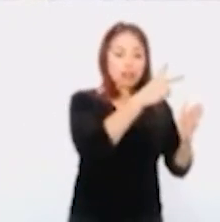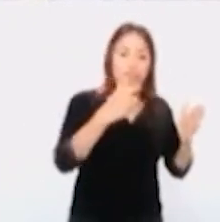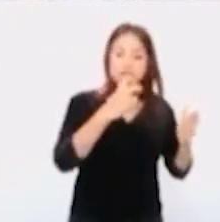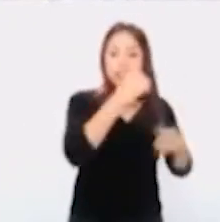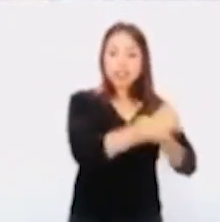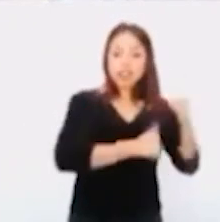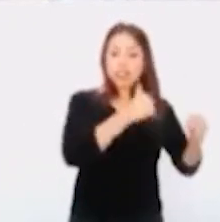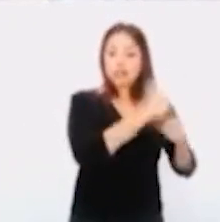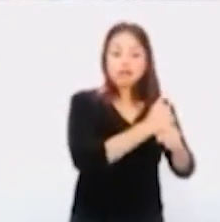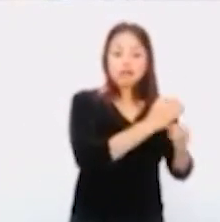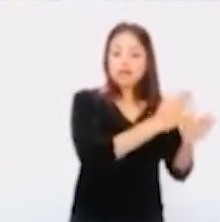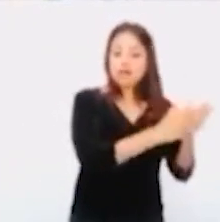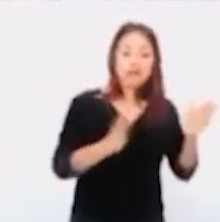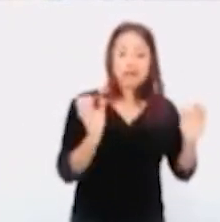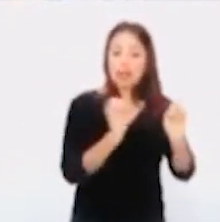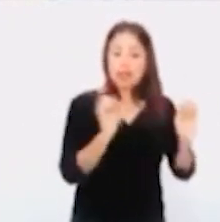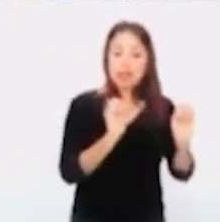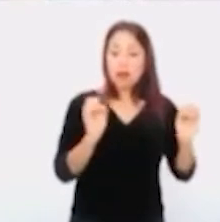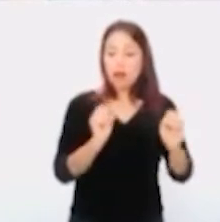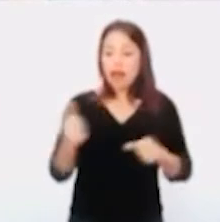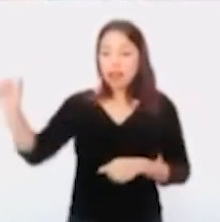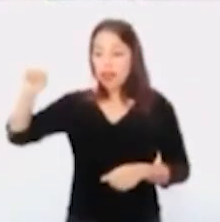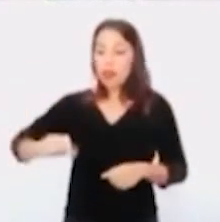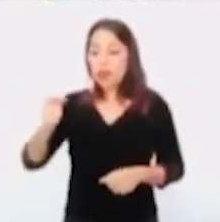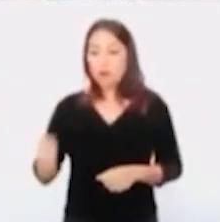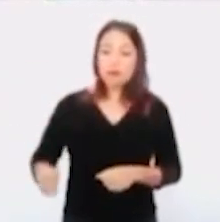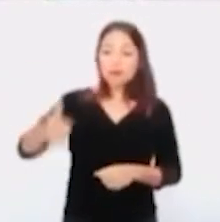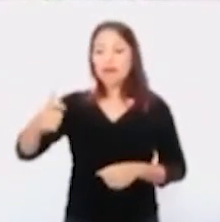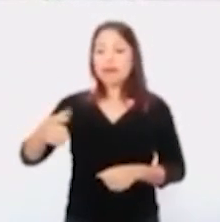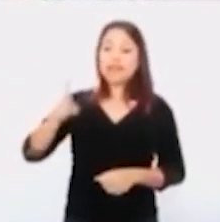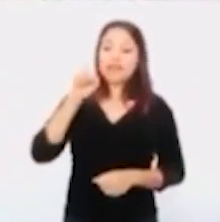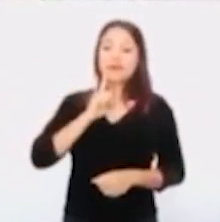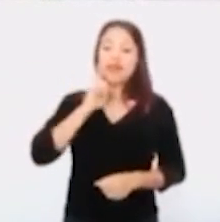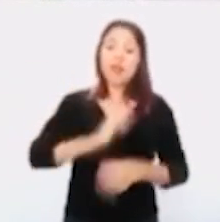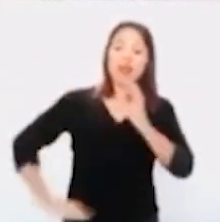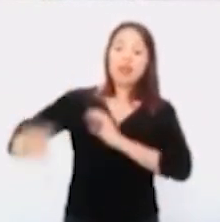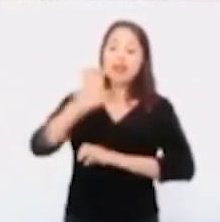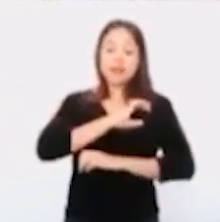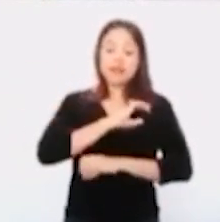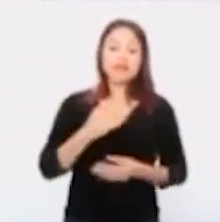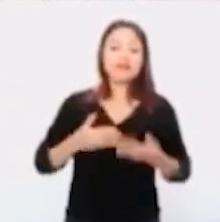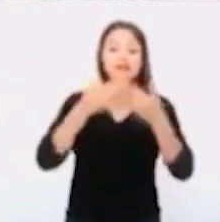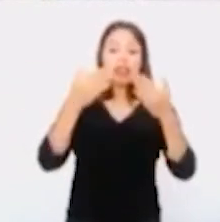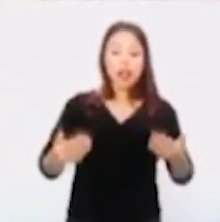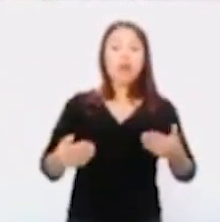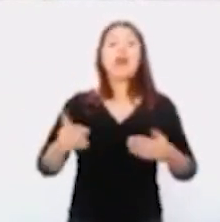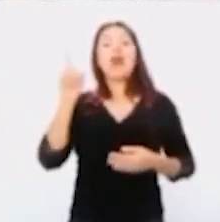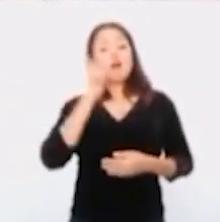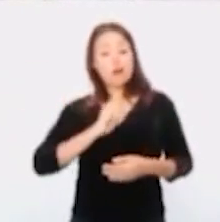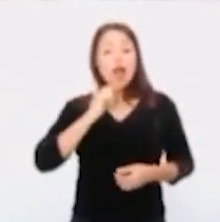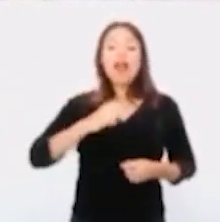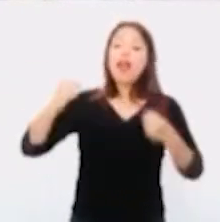a la preparatoria con el objetivo de garantizar educación a todos los estudiantes dijo habrá otros mecanismos que sustituyan los